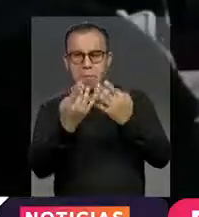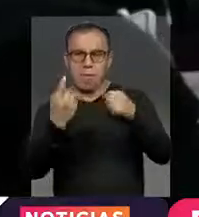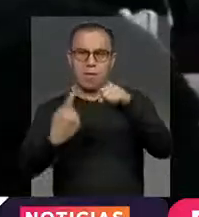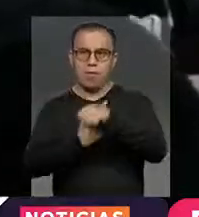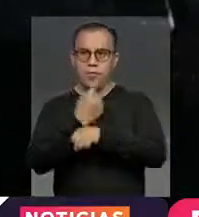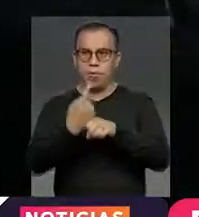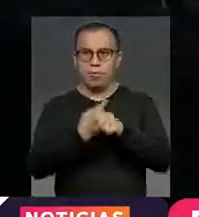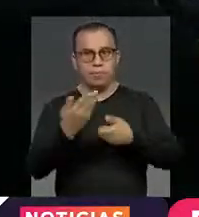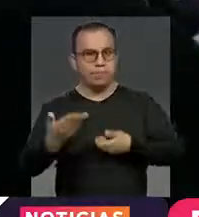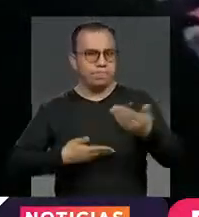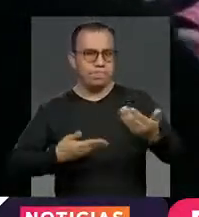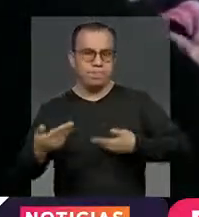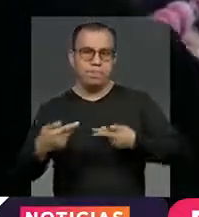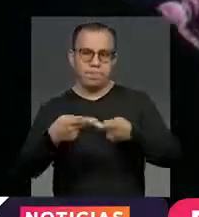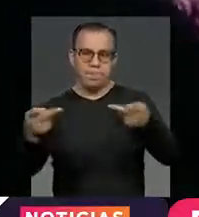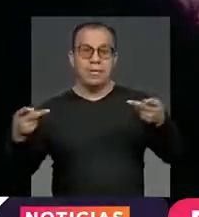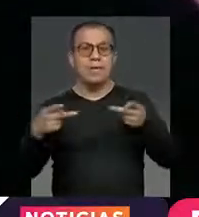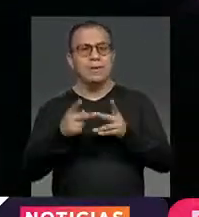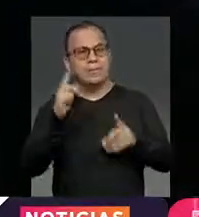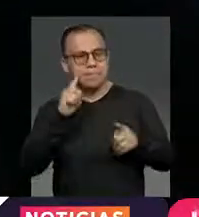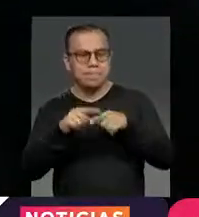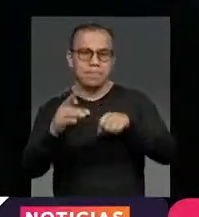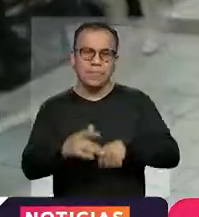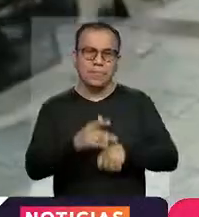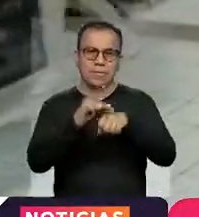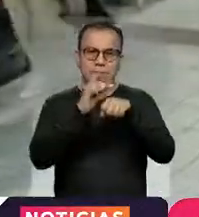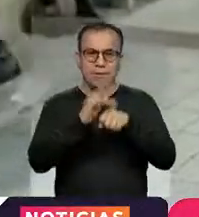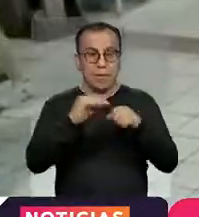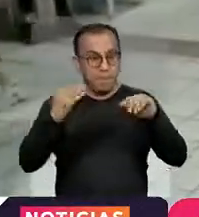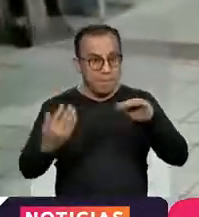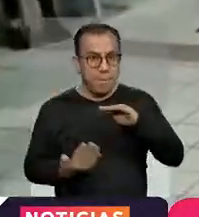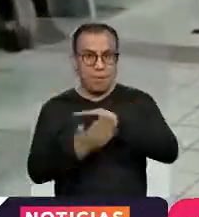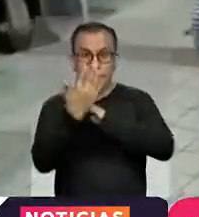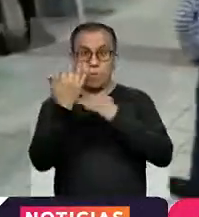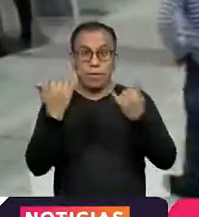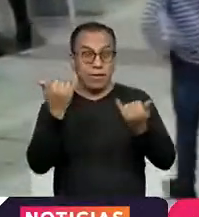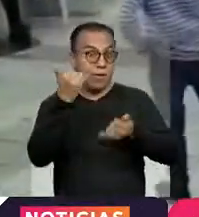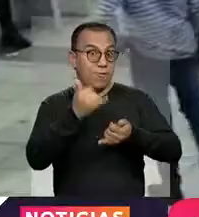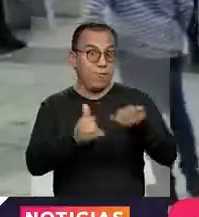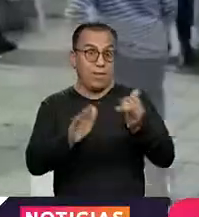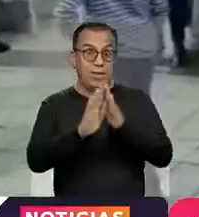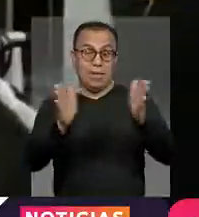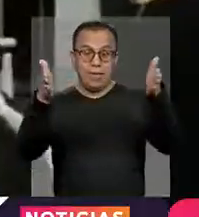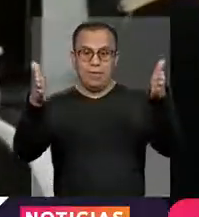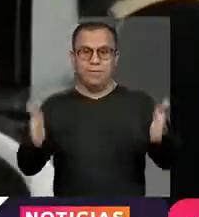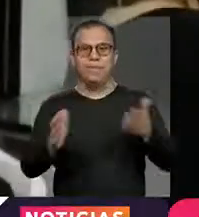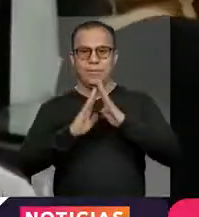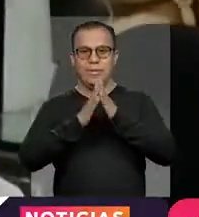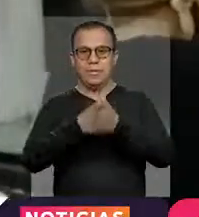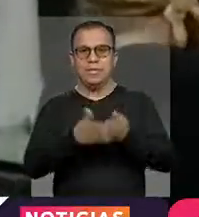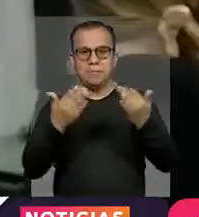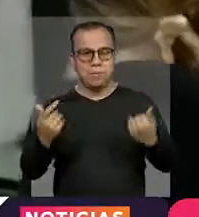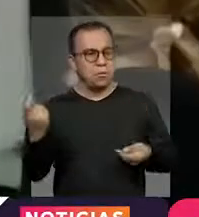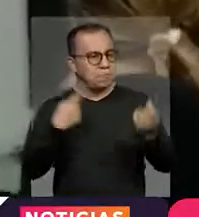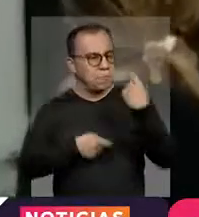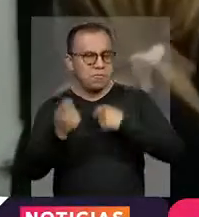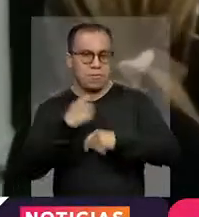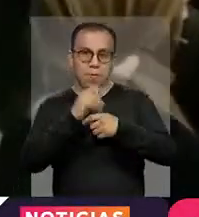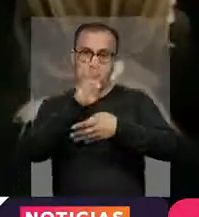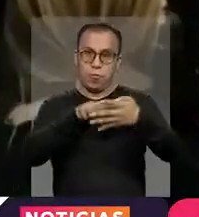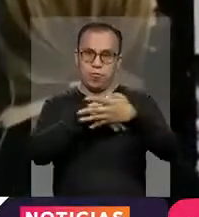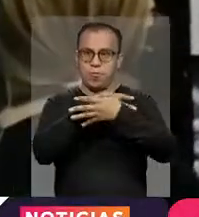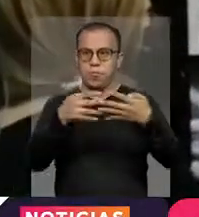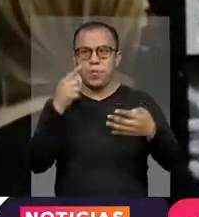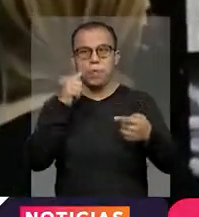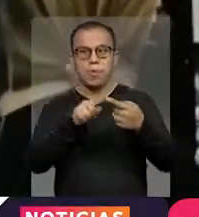los locales comerciales, incentivados por el madrugón y por tratarse del final de temporada. Los comerciantes extendieron sus horarios